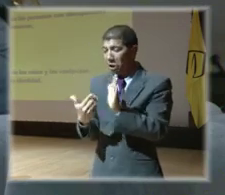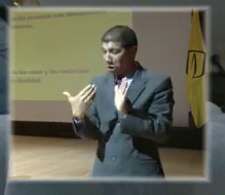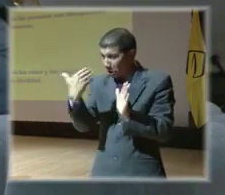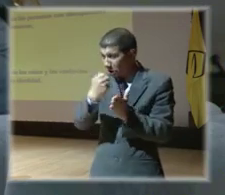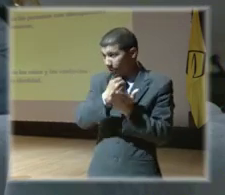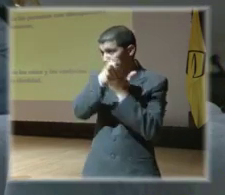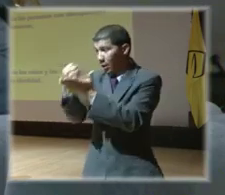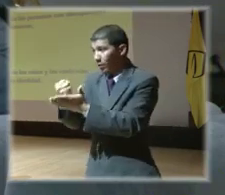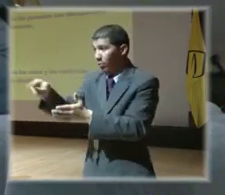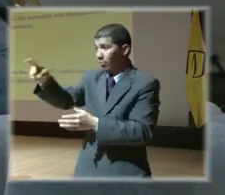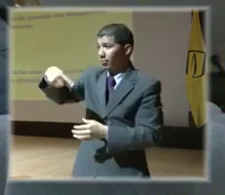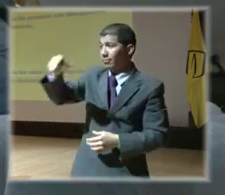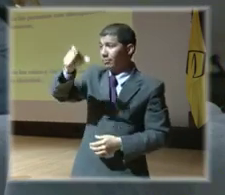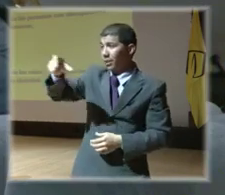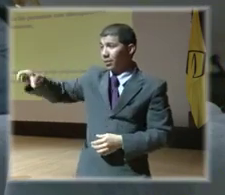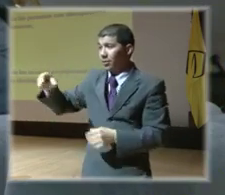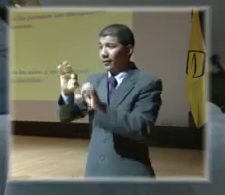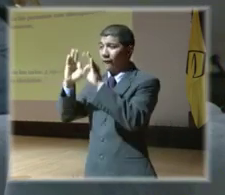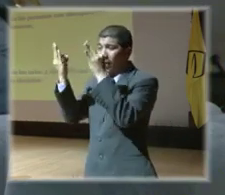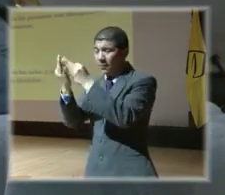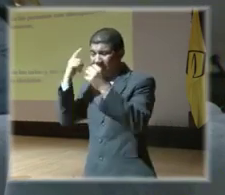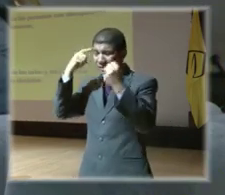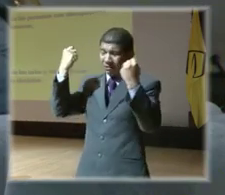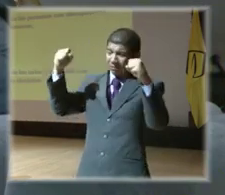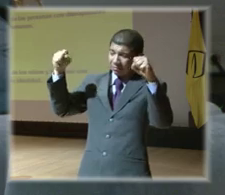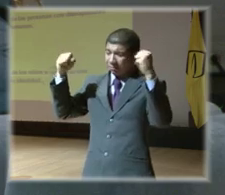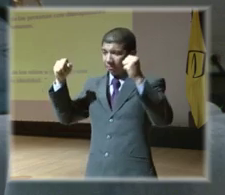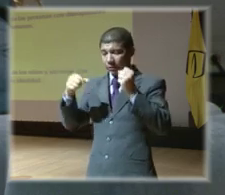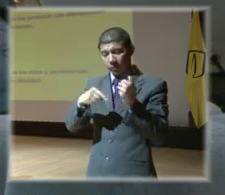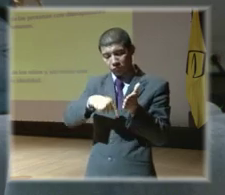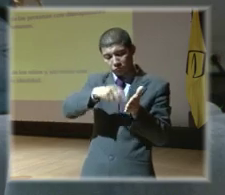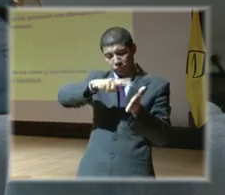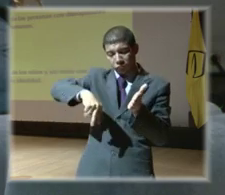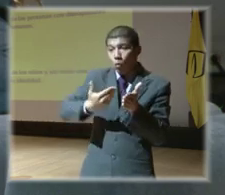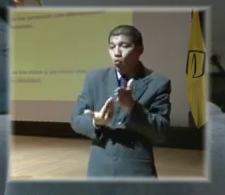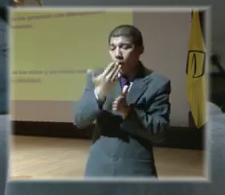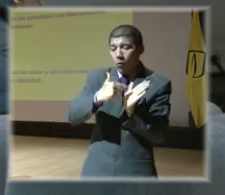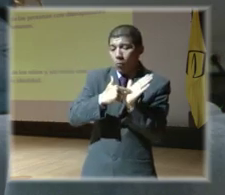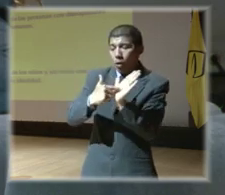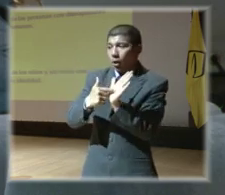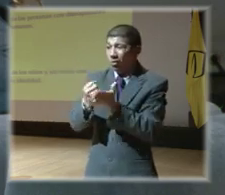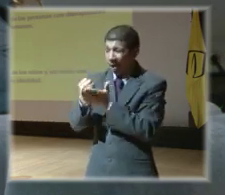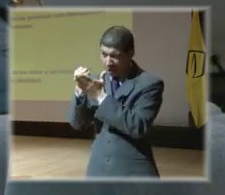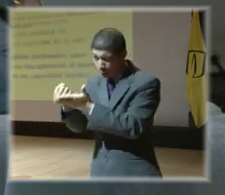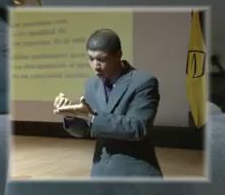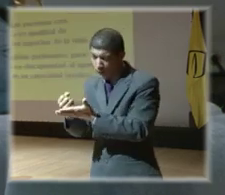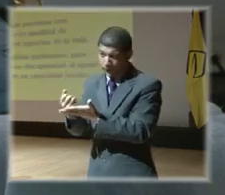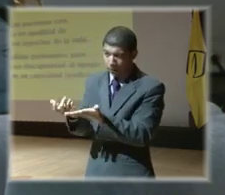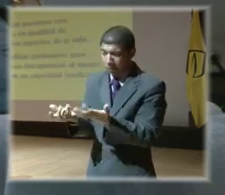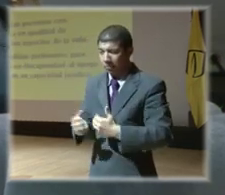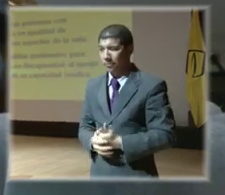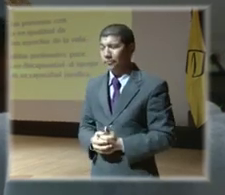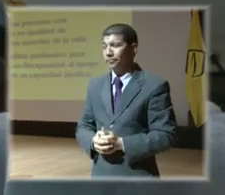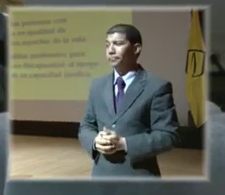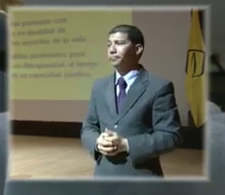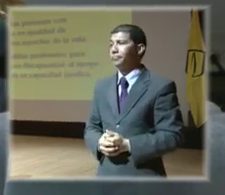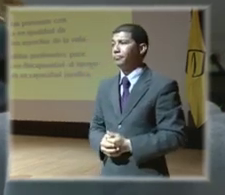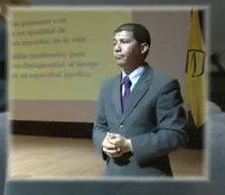¿Qué voy a sumar a lo que dice Patricia? En parte tiene que ver lo que decías vos, es decir,